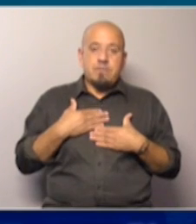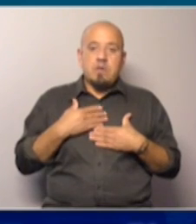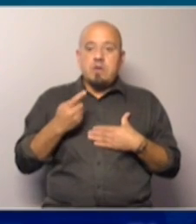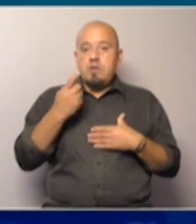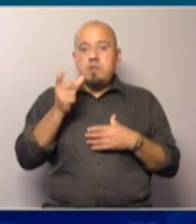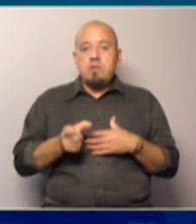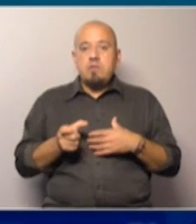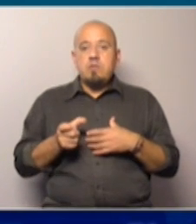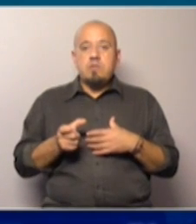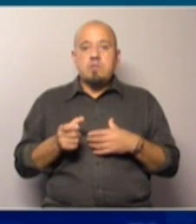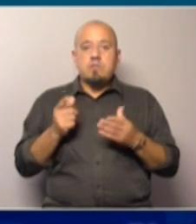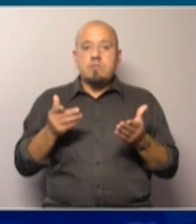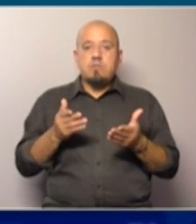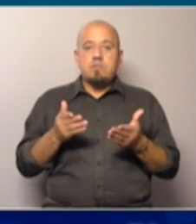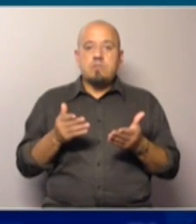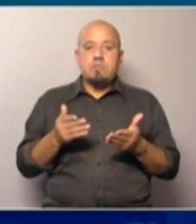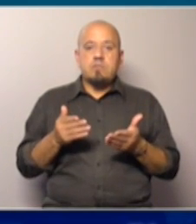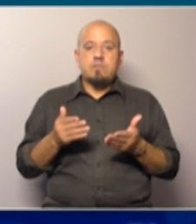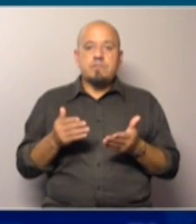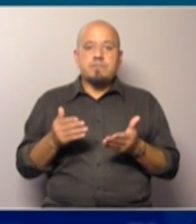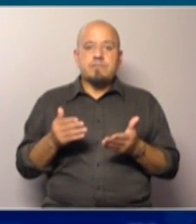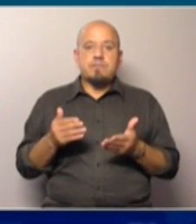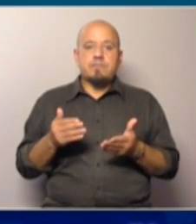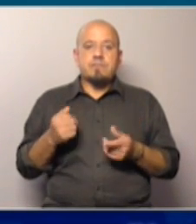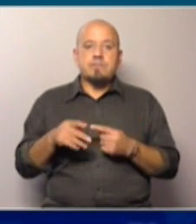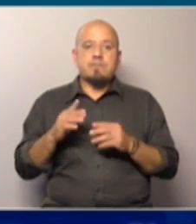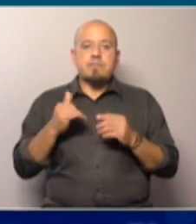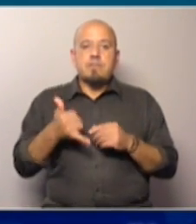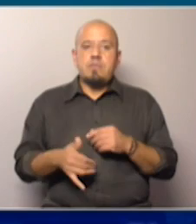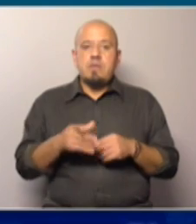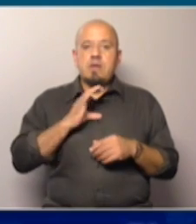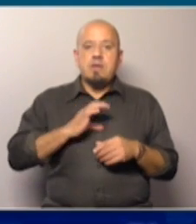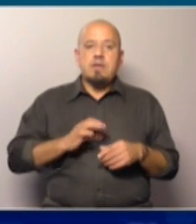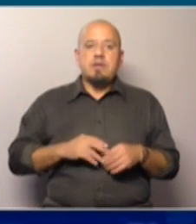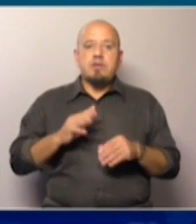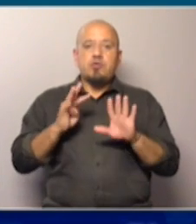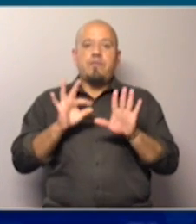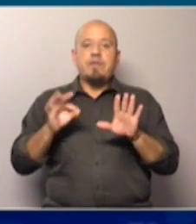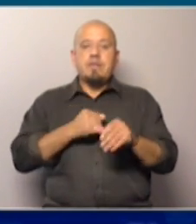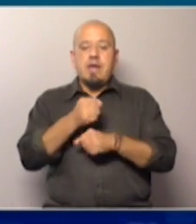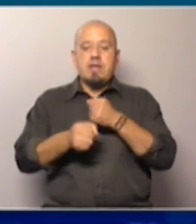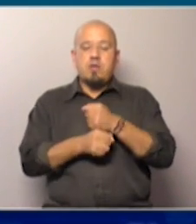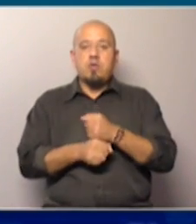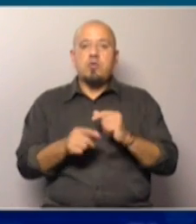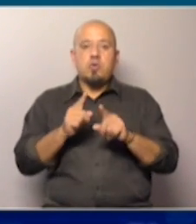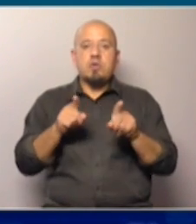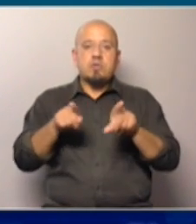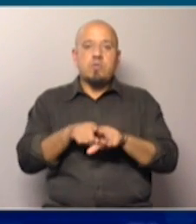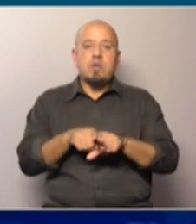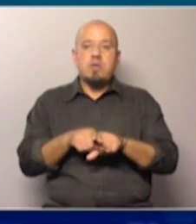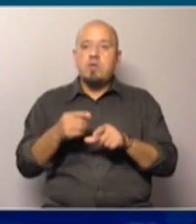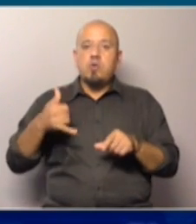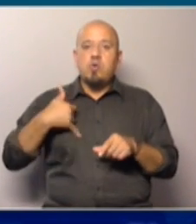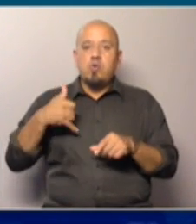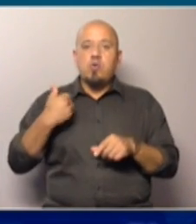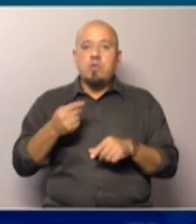persona con patologías y vulnerabilidades de 90 años no está en la misma situación que un joven